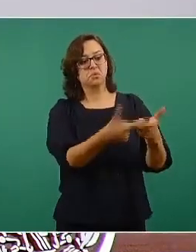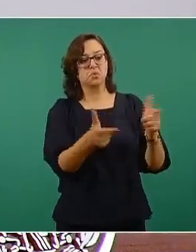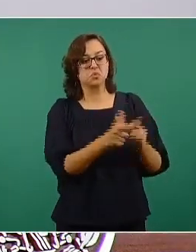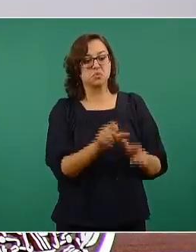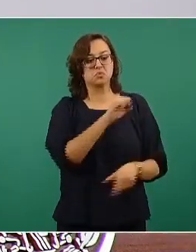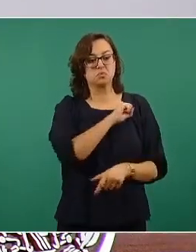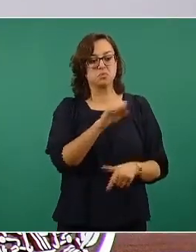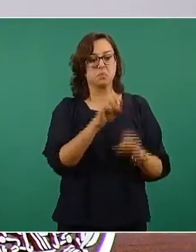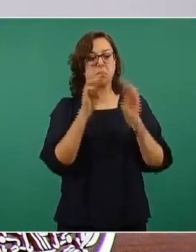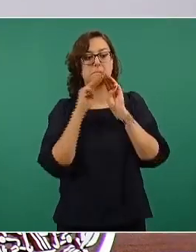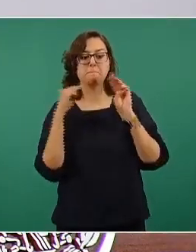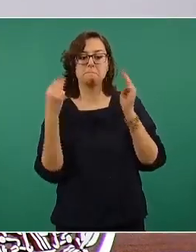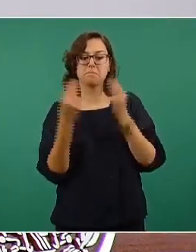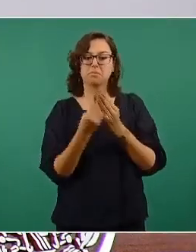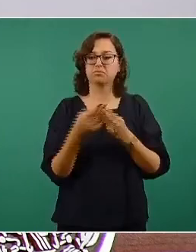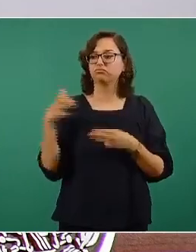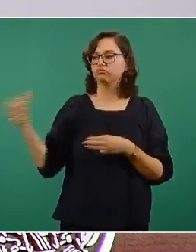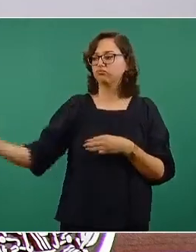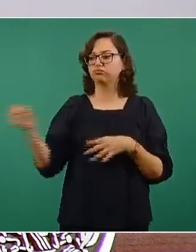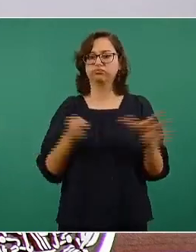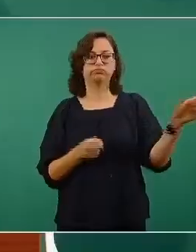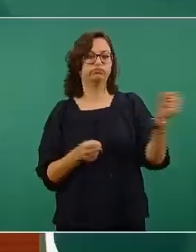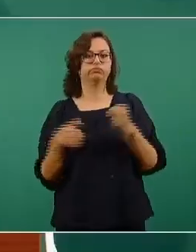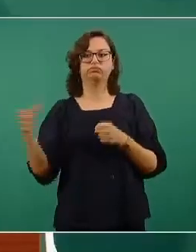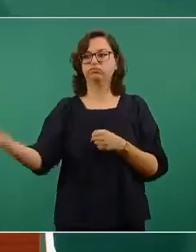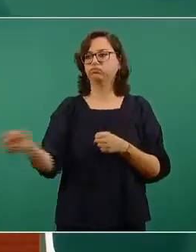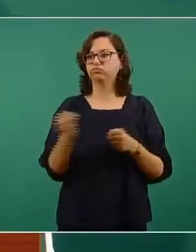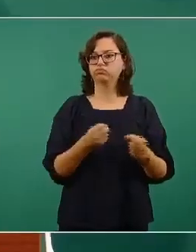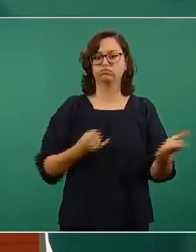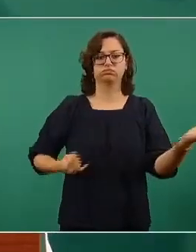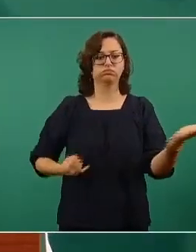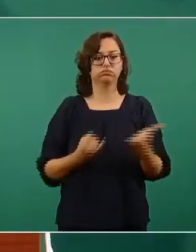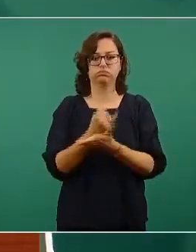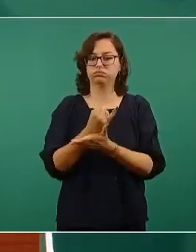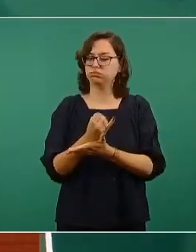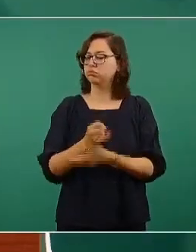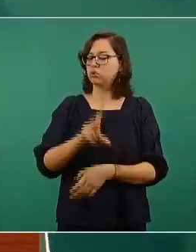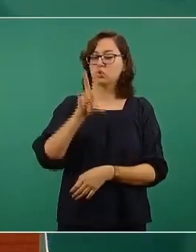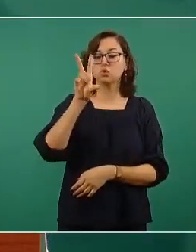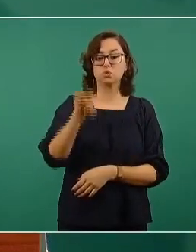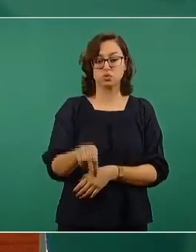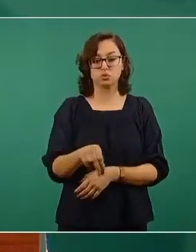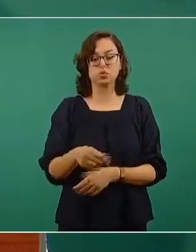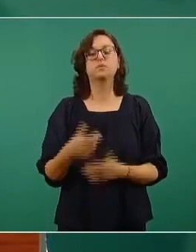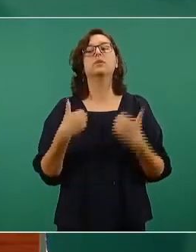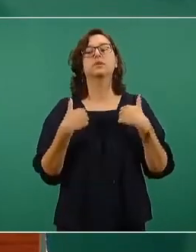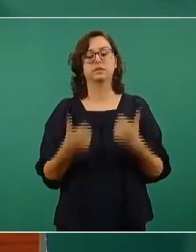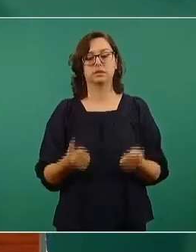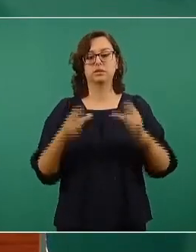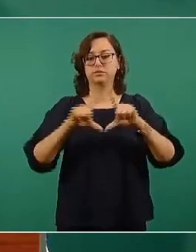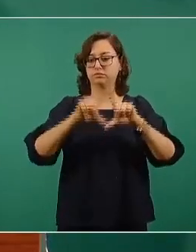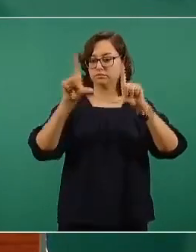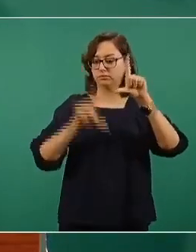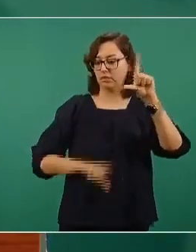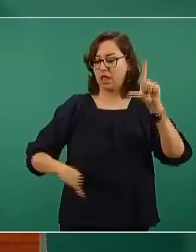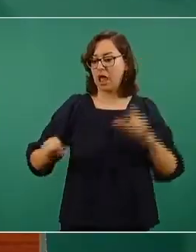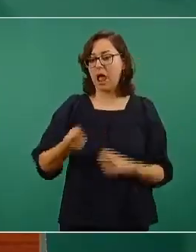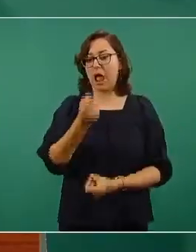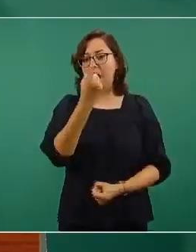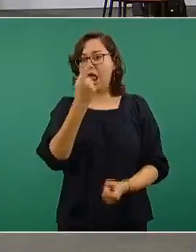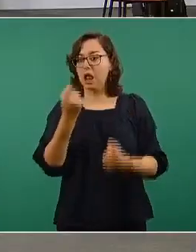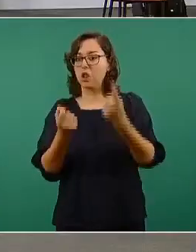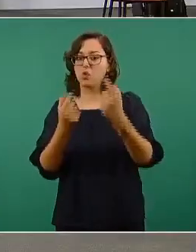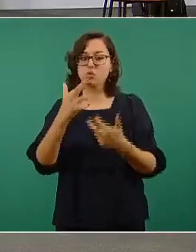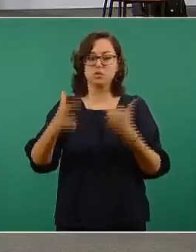decida. Sabemos que en algunas partes del país estas organizaciones emprendieron una campaña de miedo para aumentar